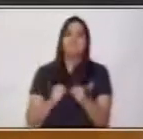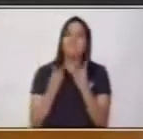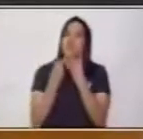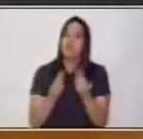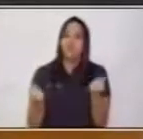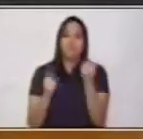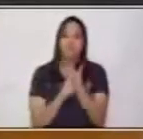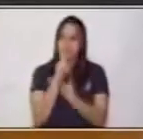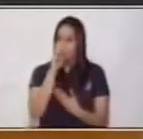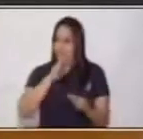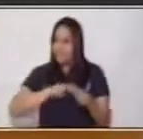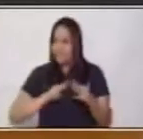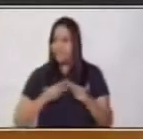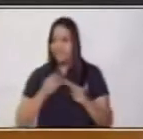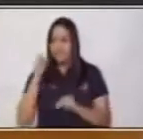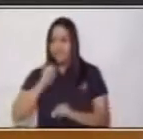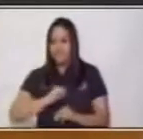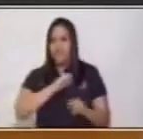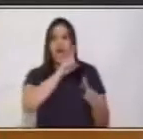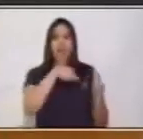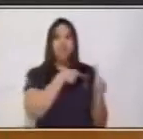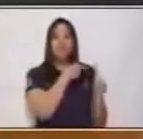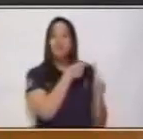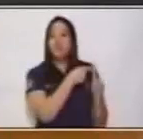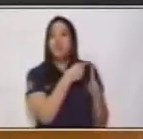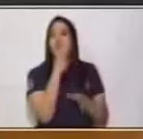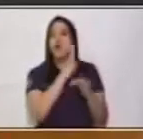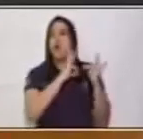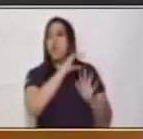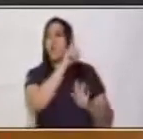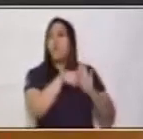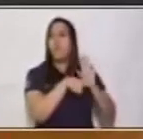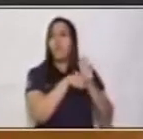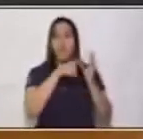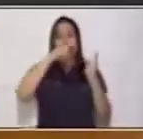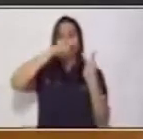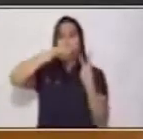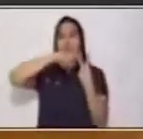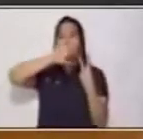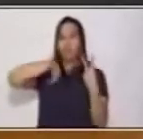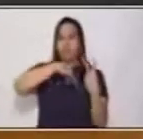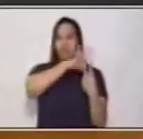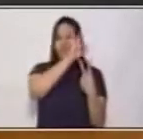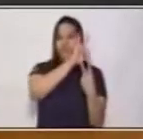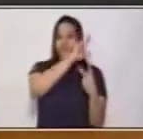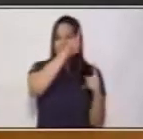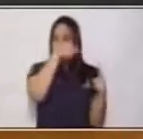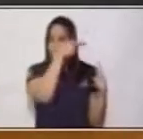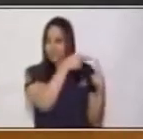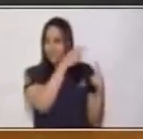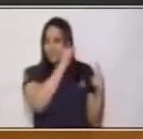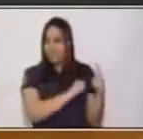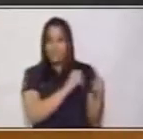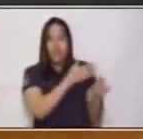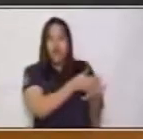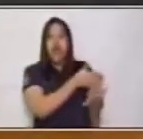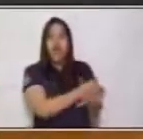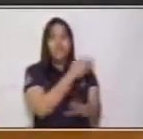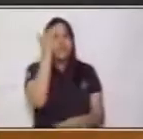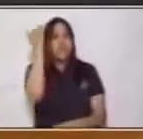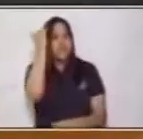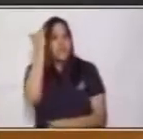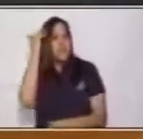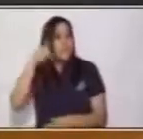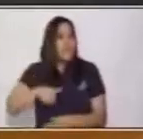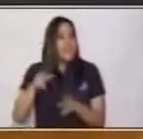problemas. Suma o diferencia de cubos perfectos. Los presaberes necesarios para implementar